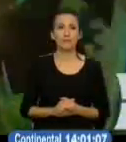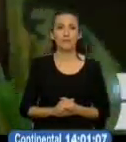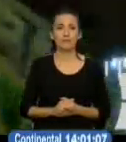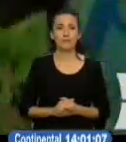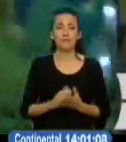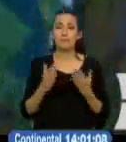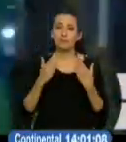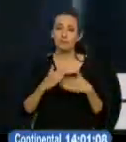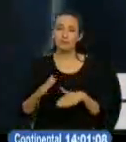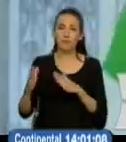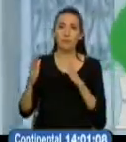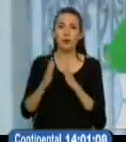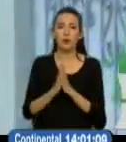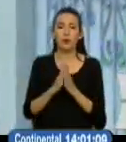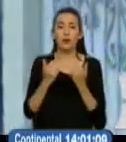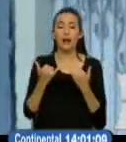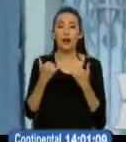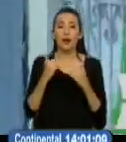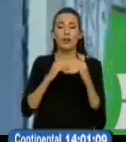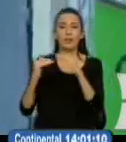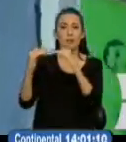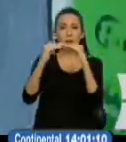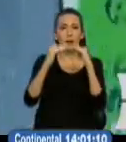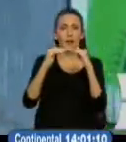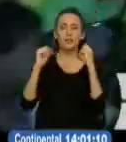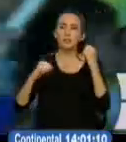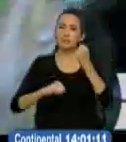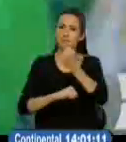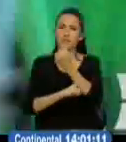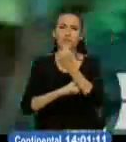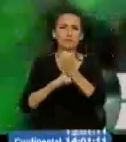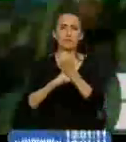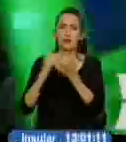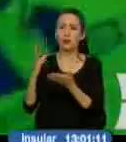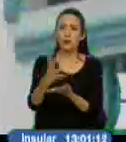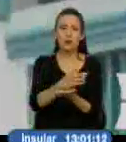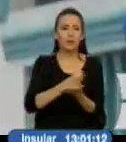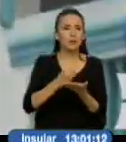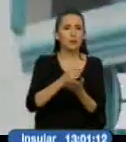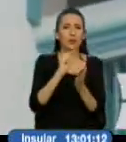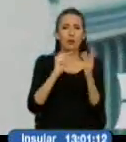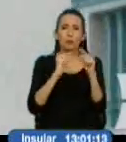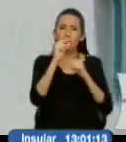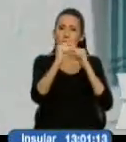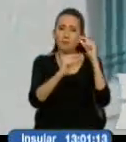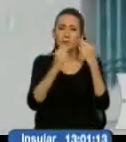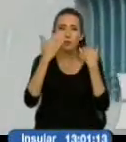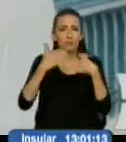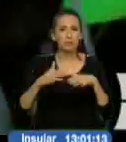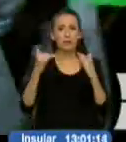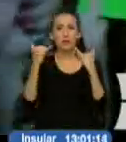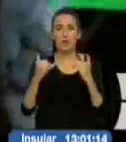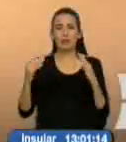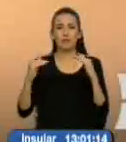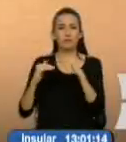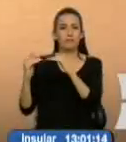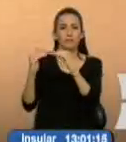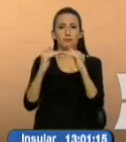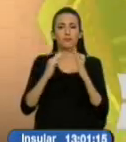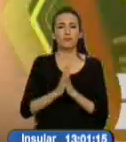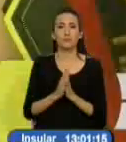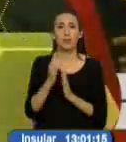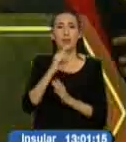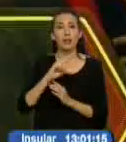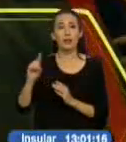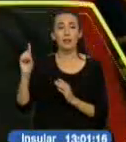Con lo cual, se logró legitimar una democracia duradera que ha sido recuperada por etapas. El giro que fía y siempre te paga. En aquel